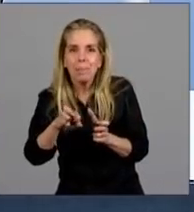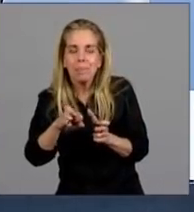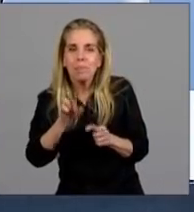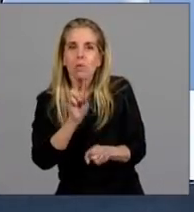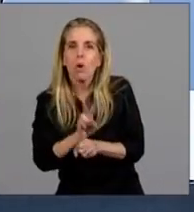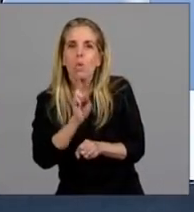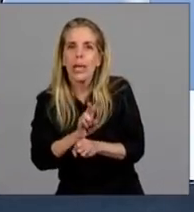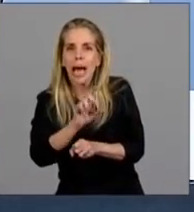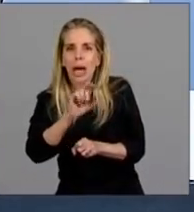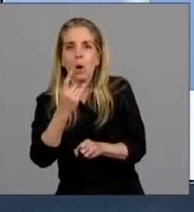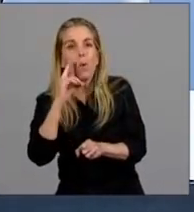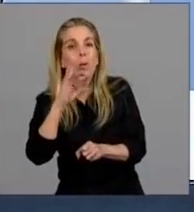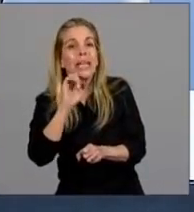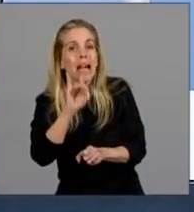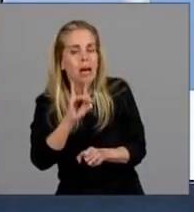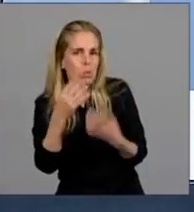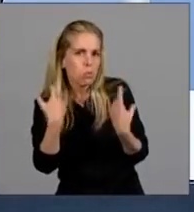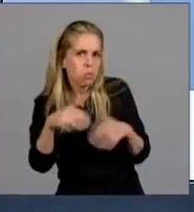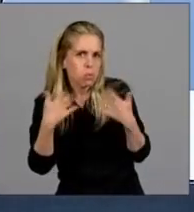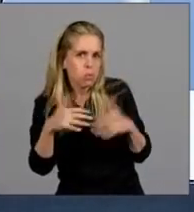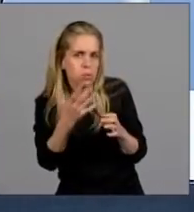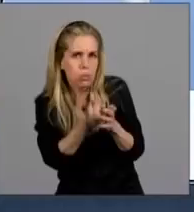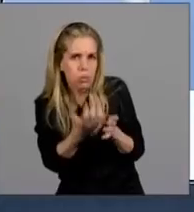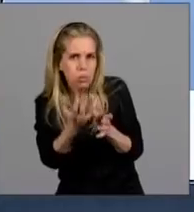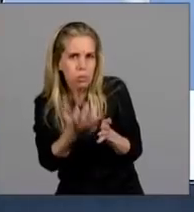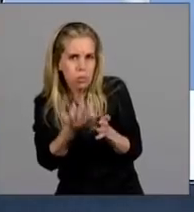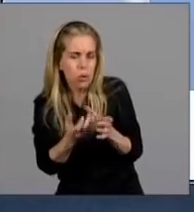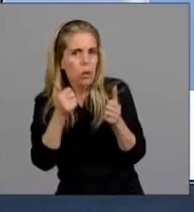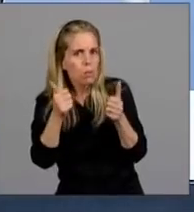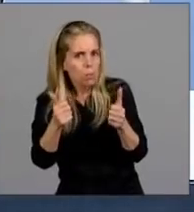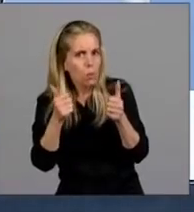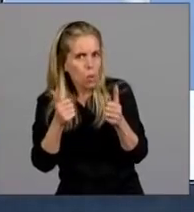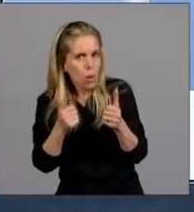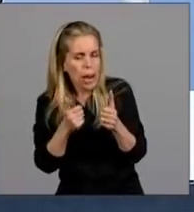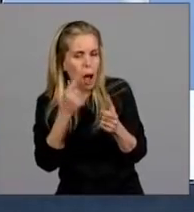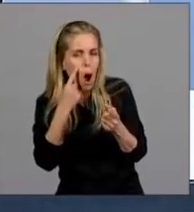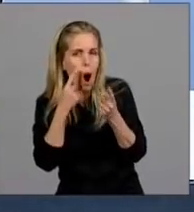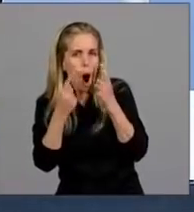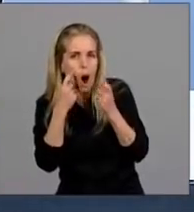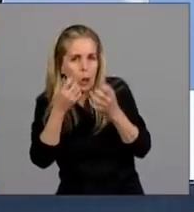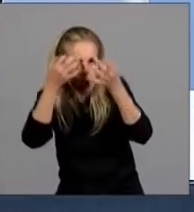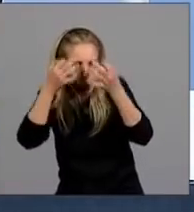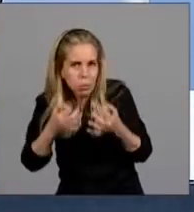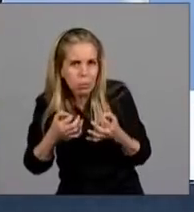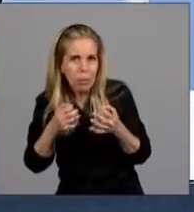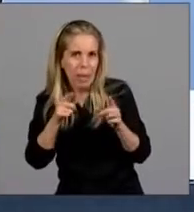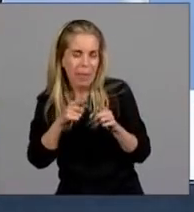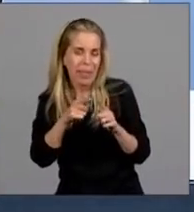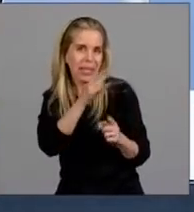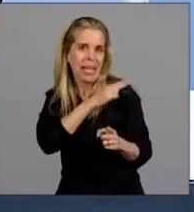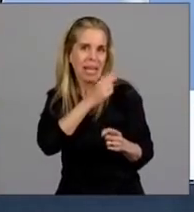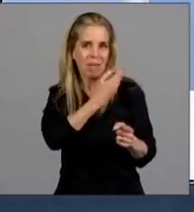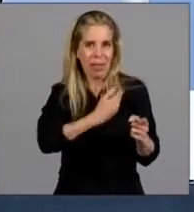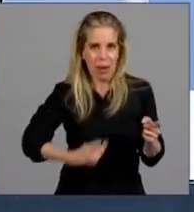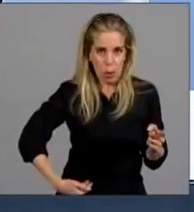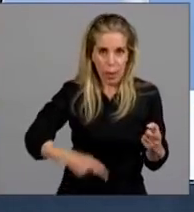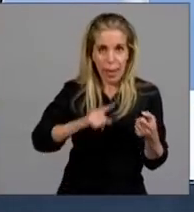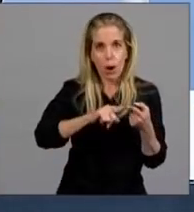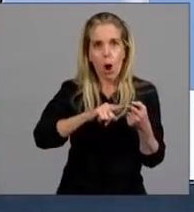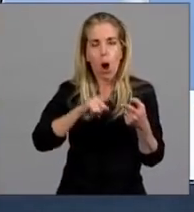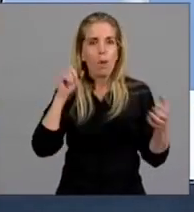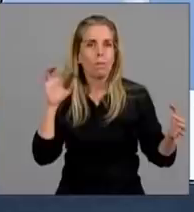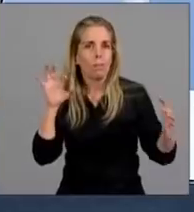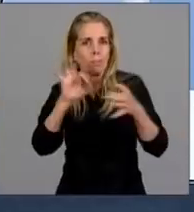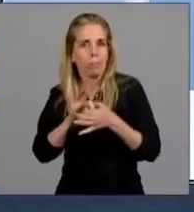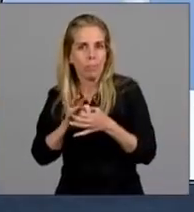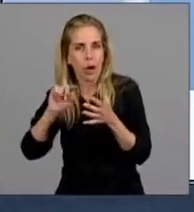descargó muchísimo la aplicación Cuidar. Es práctica, es sencilla, es de jefatura de gabinete en colaboración con las jurisdicciones.